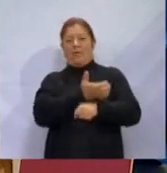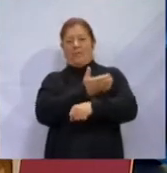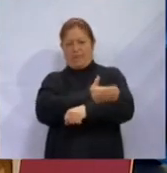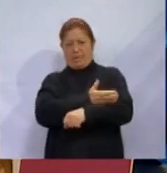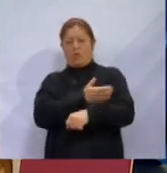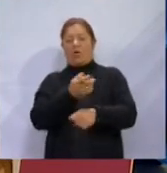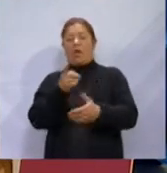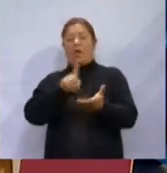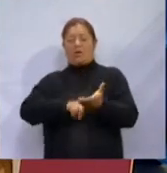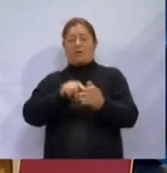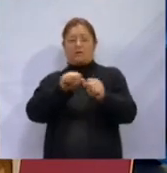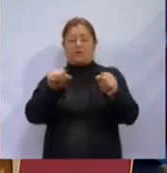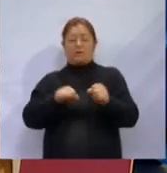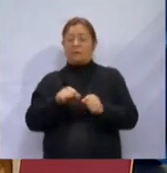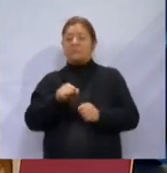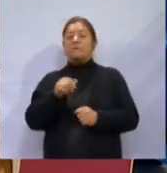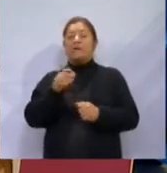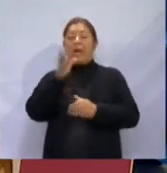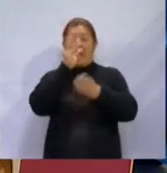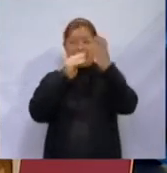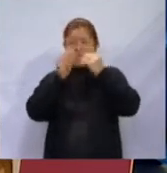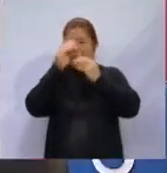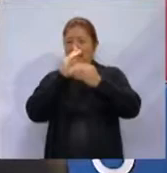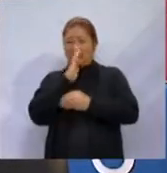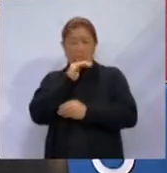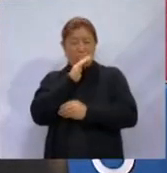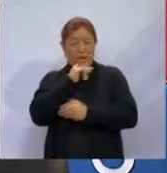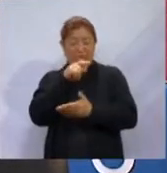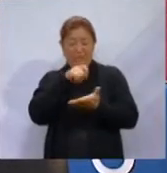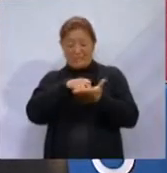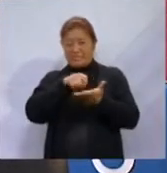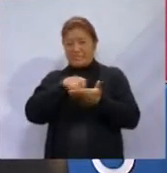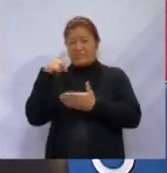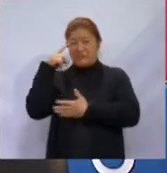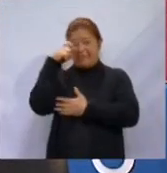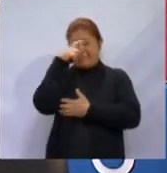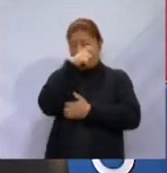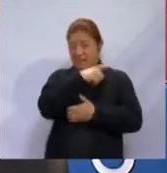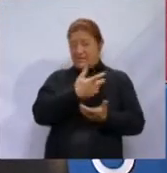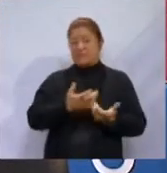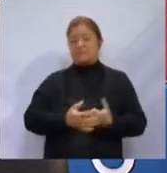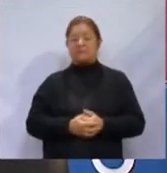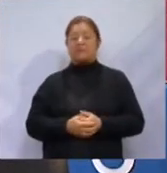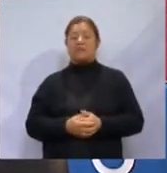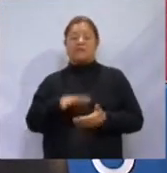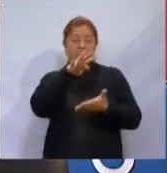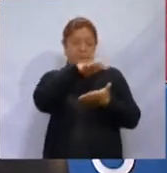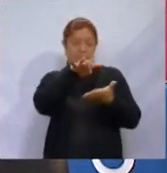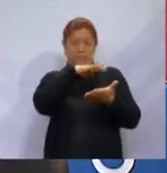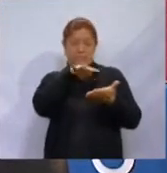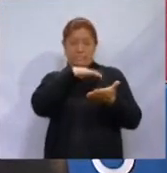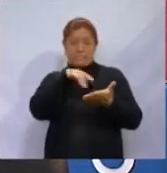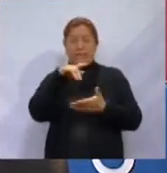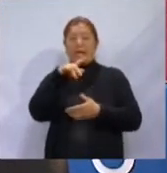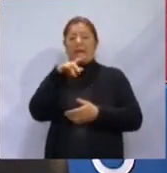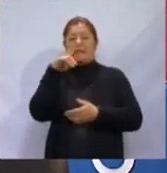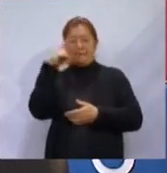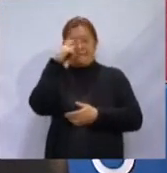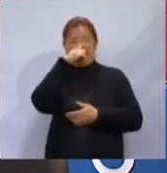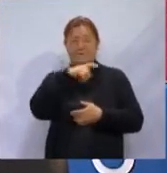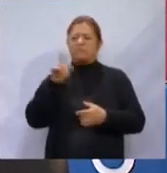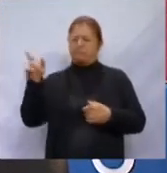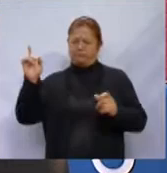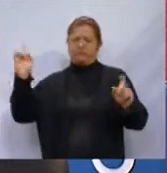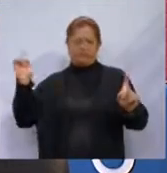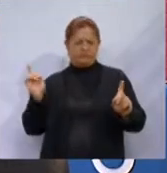el aula que no puede aprender, que le cuesta trabajo escribir, que le cuesta trabajo leer, acercarse a ellos.